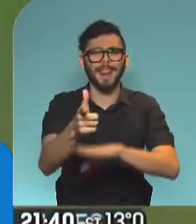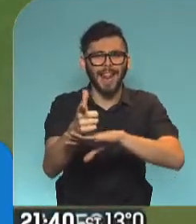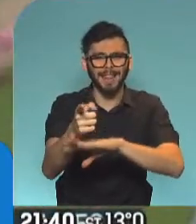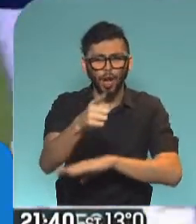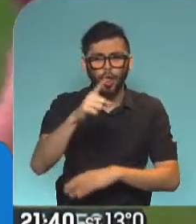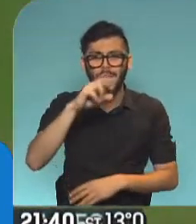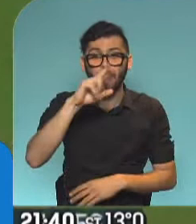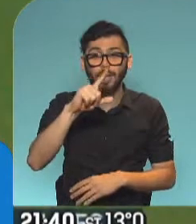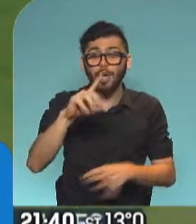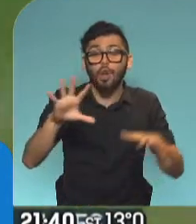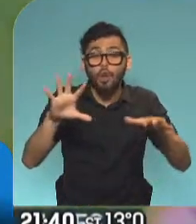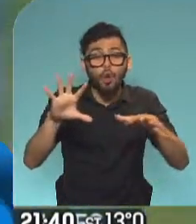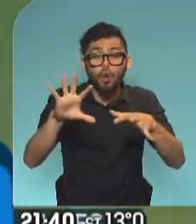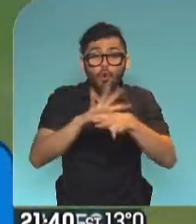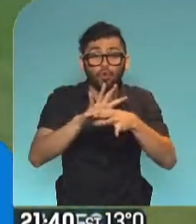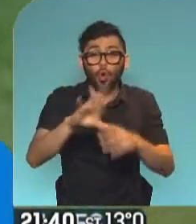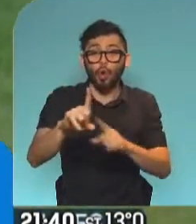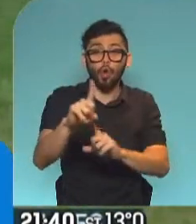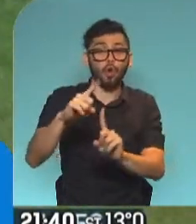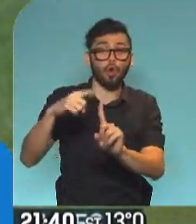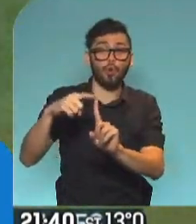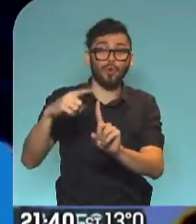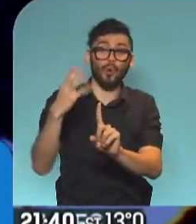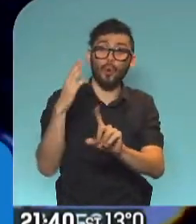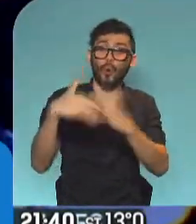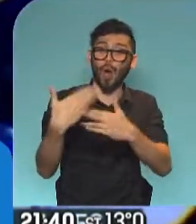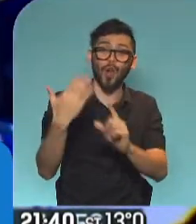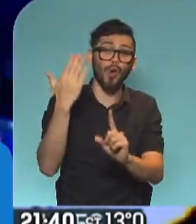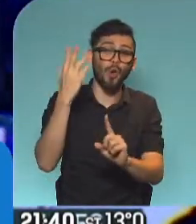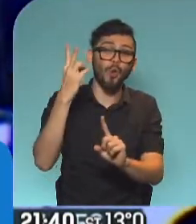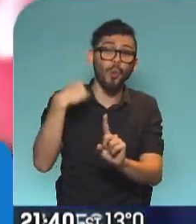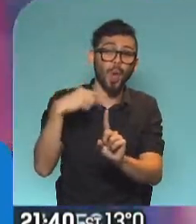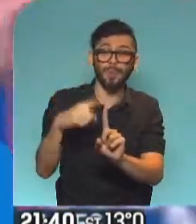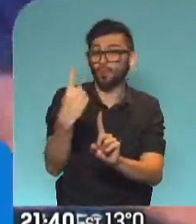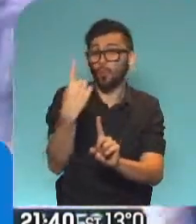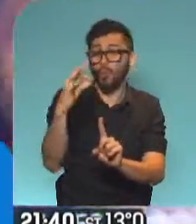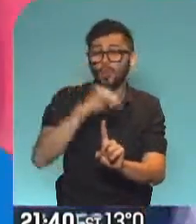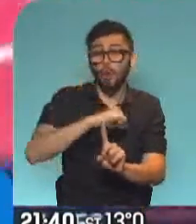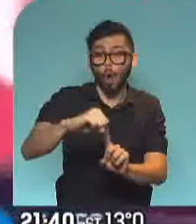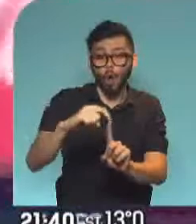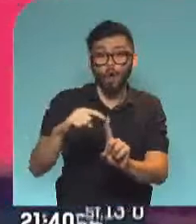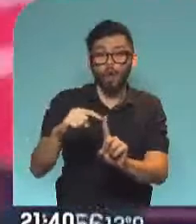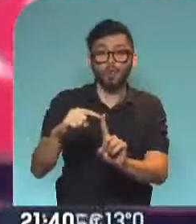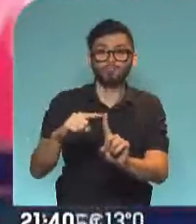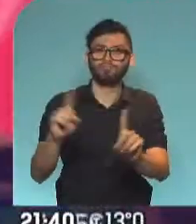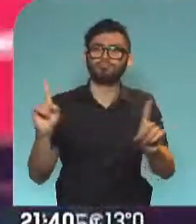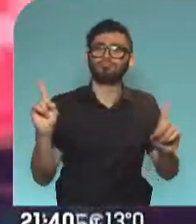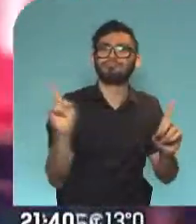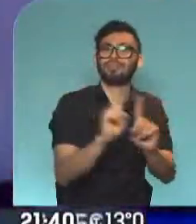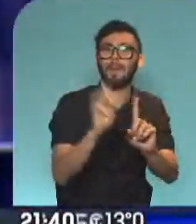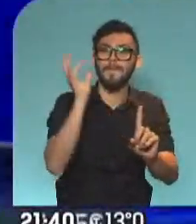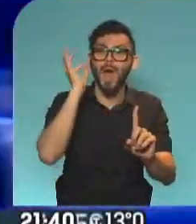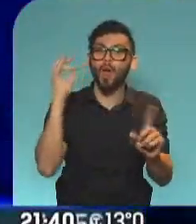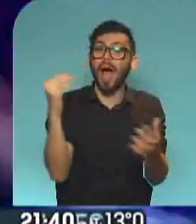un abrazo del 9, autor del gol, el único del partido, con Diego Maradona. Entonces